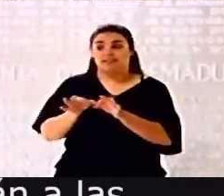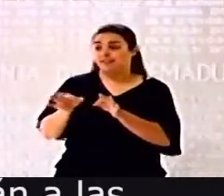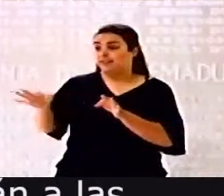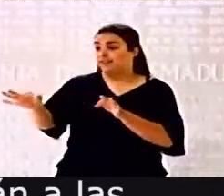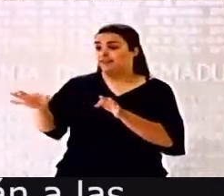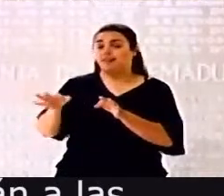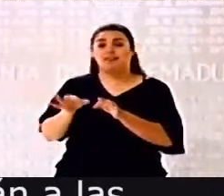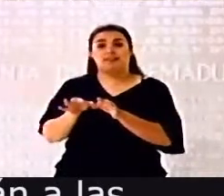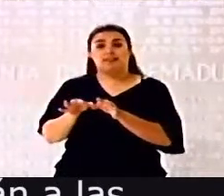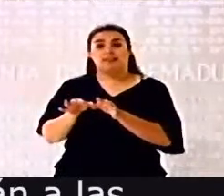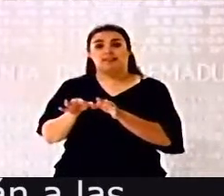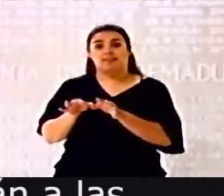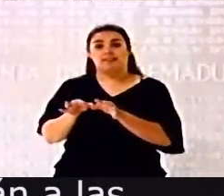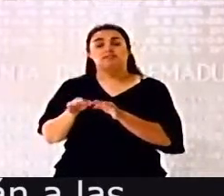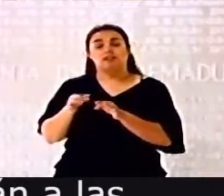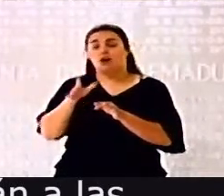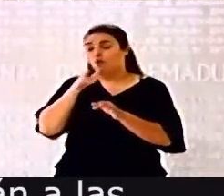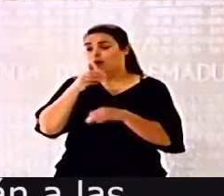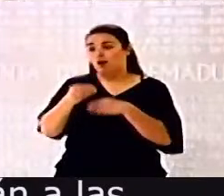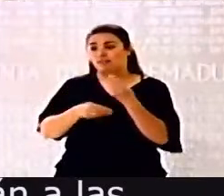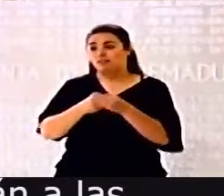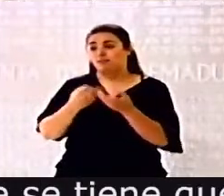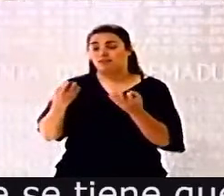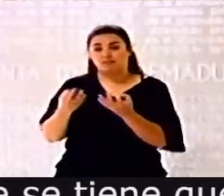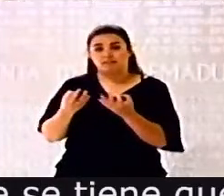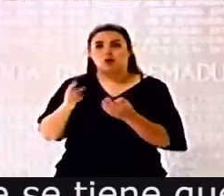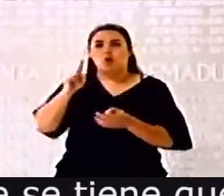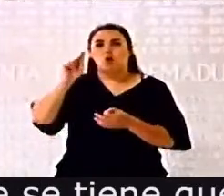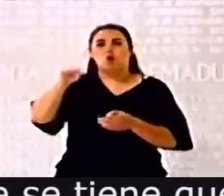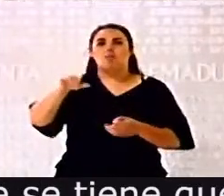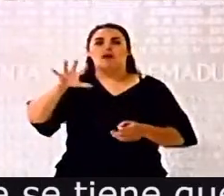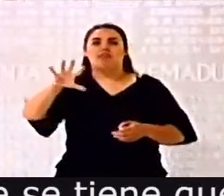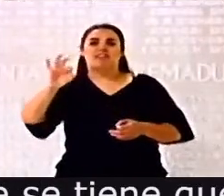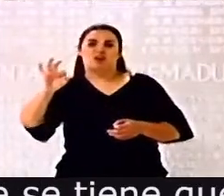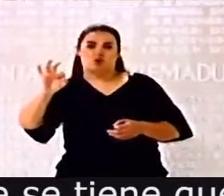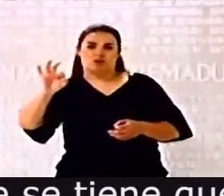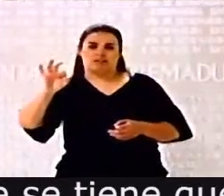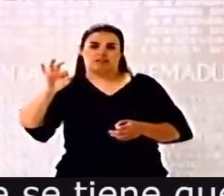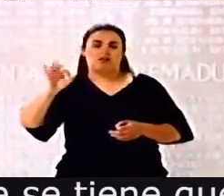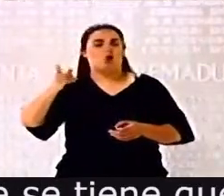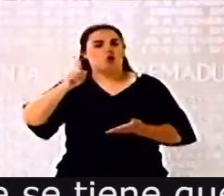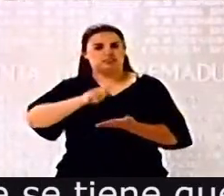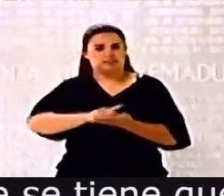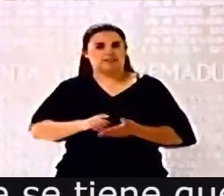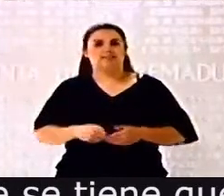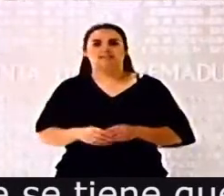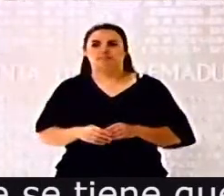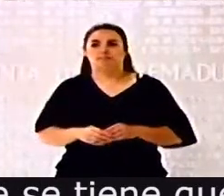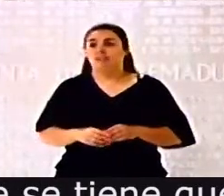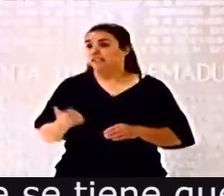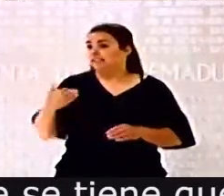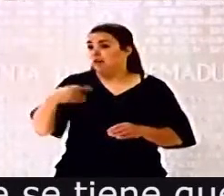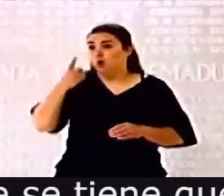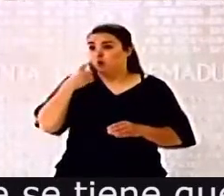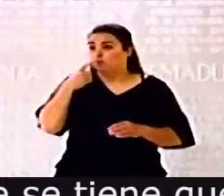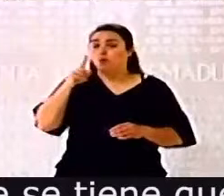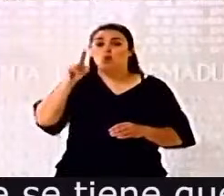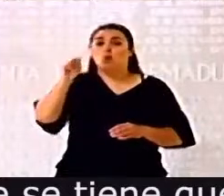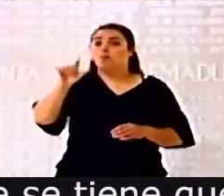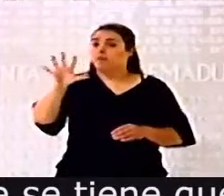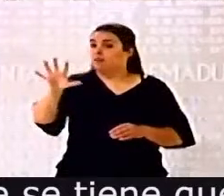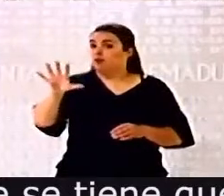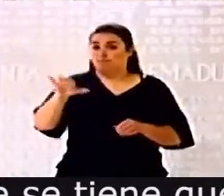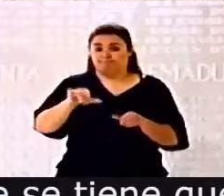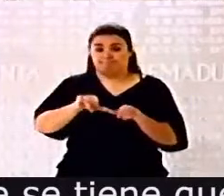distancia que se tiene que guardar entre ellos es de 1,5 metros, de nuevo. Acostúmbrense al 1,5